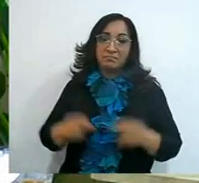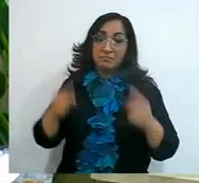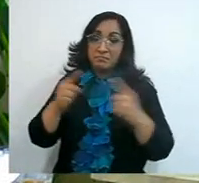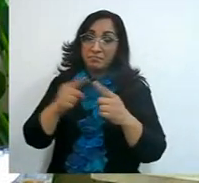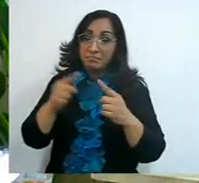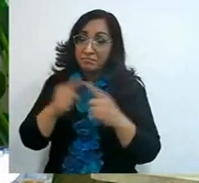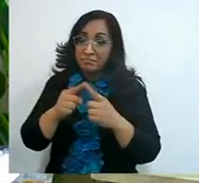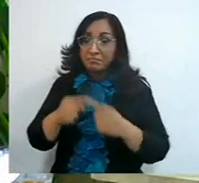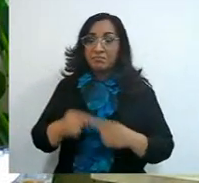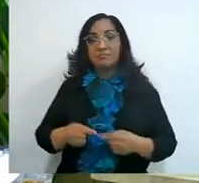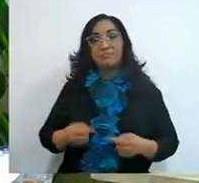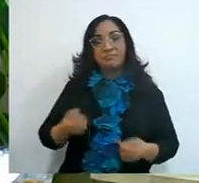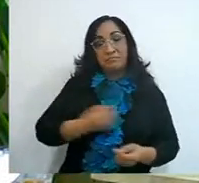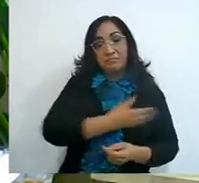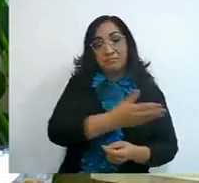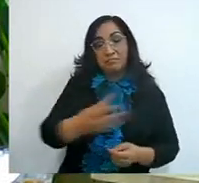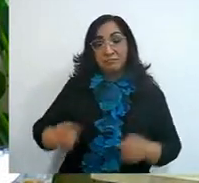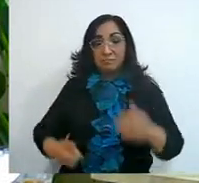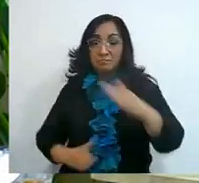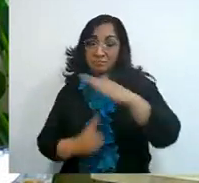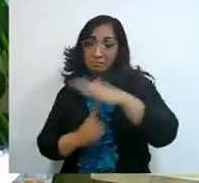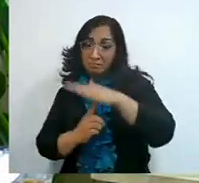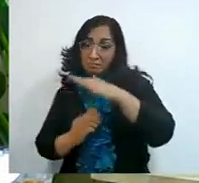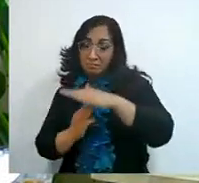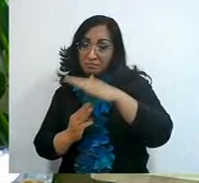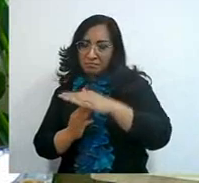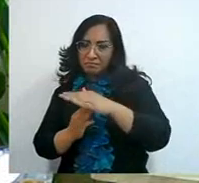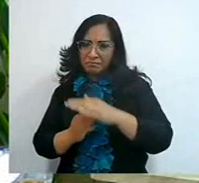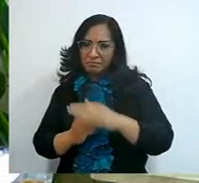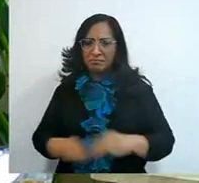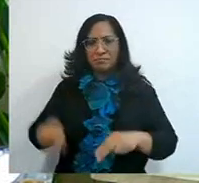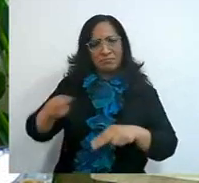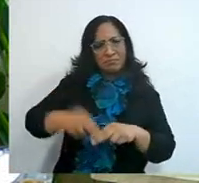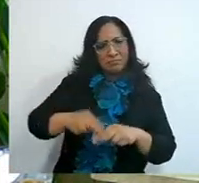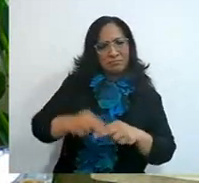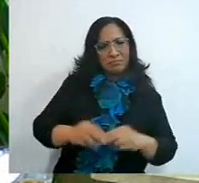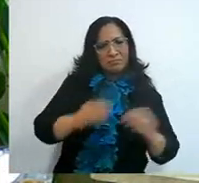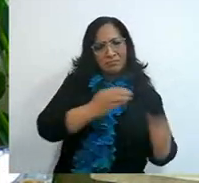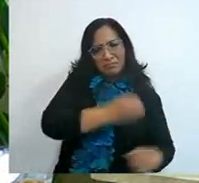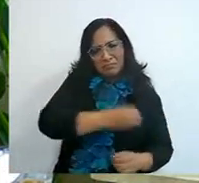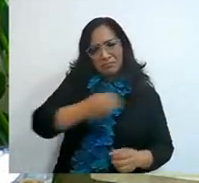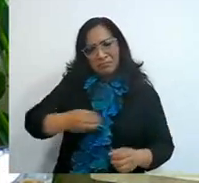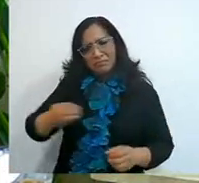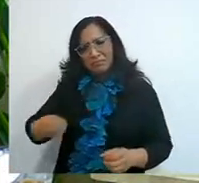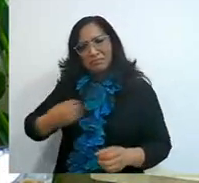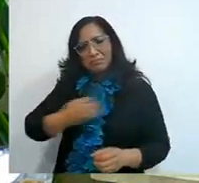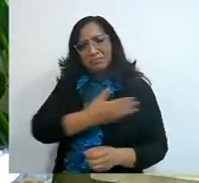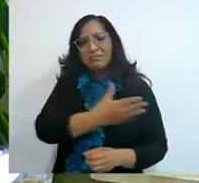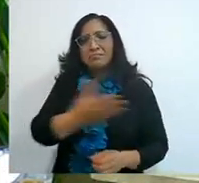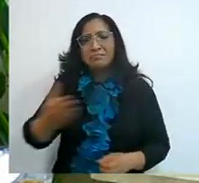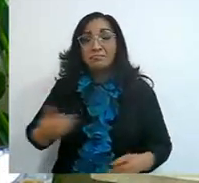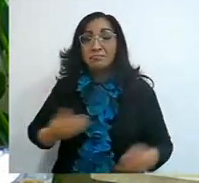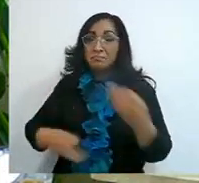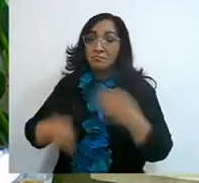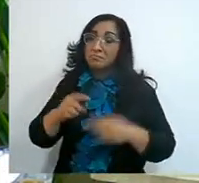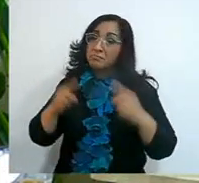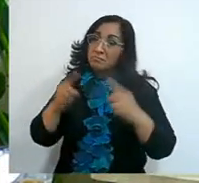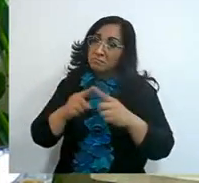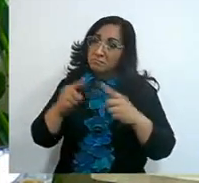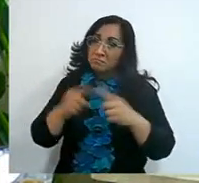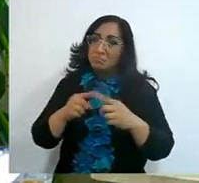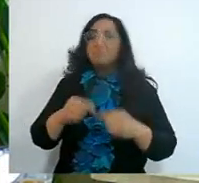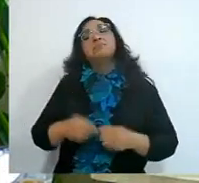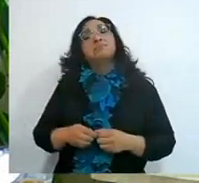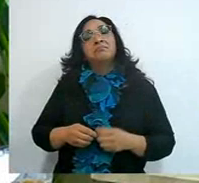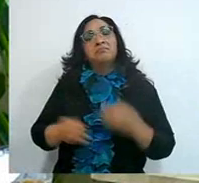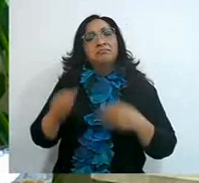los que sirven las mesas, como dice, limpian, acomodan sillas, sirven a toda la obra material, limpian el altar, en